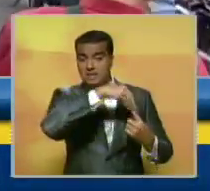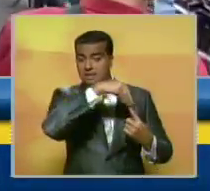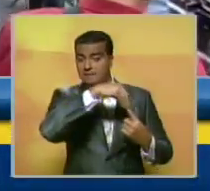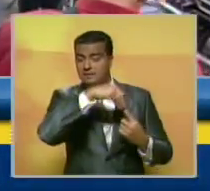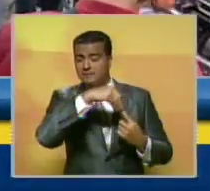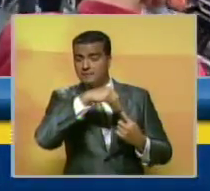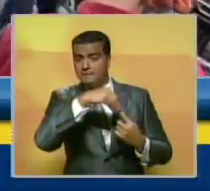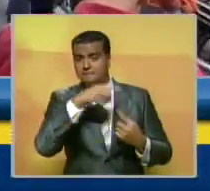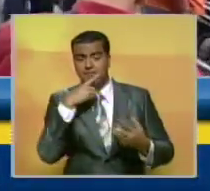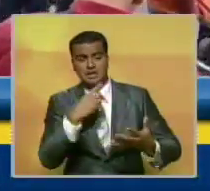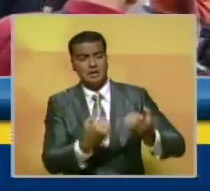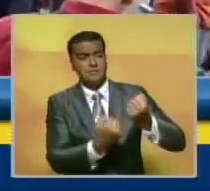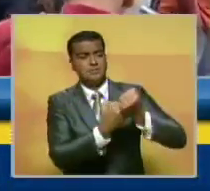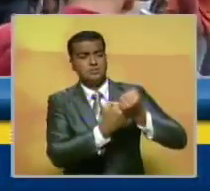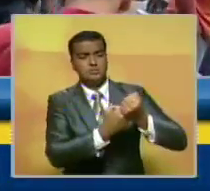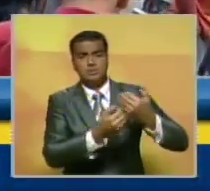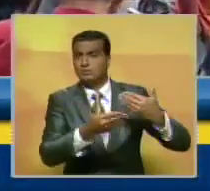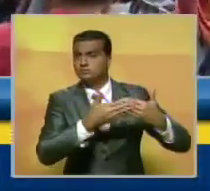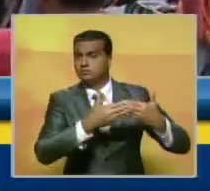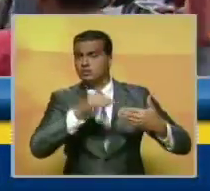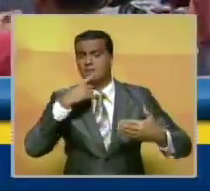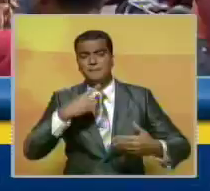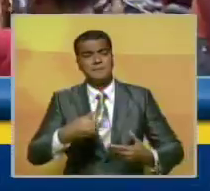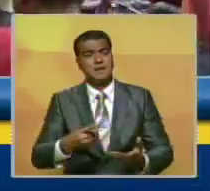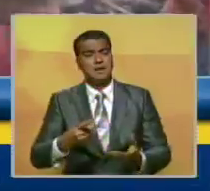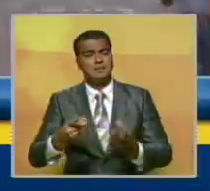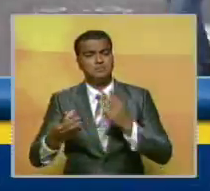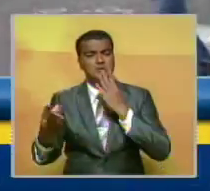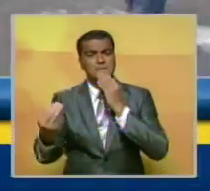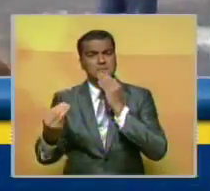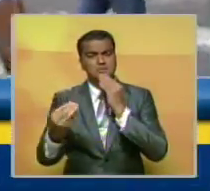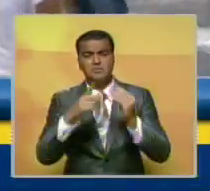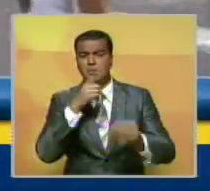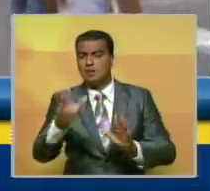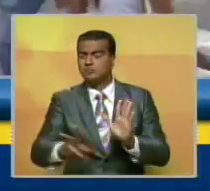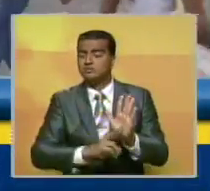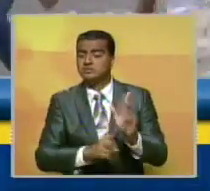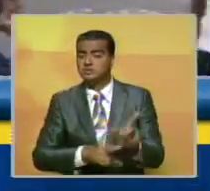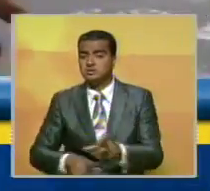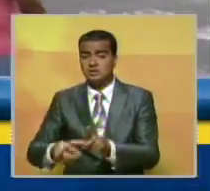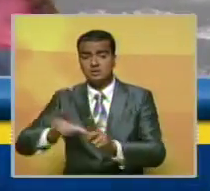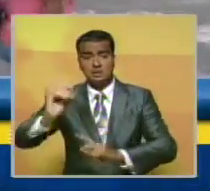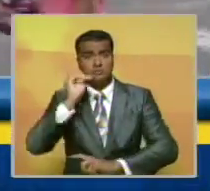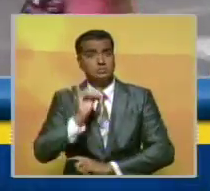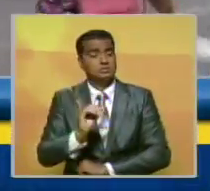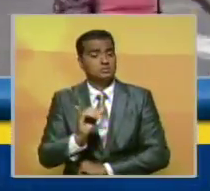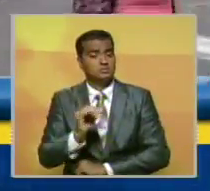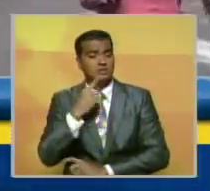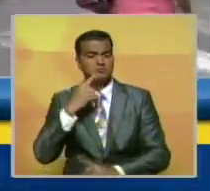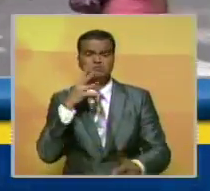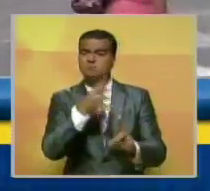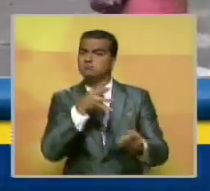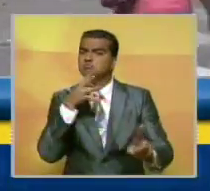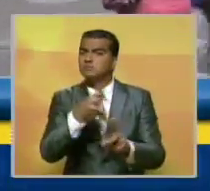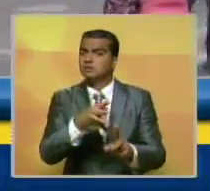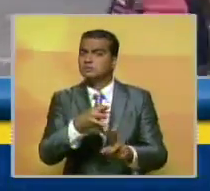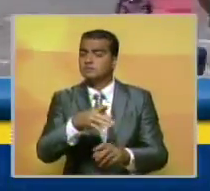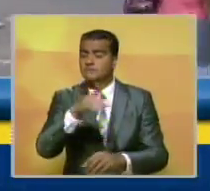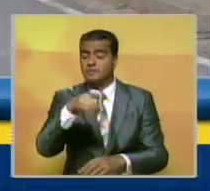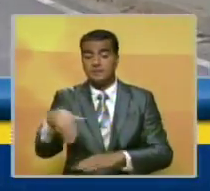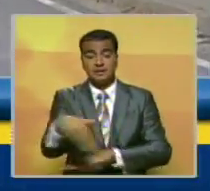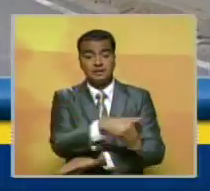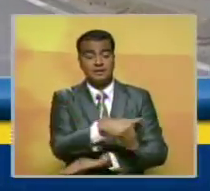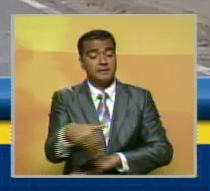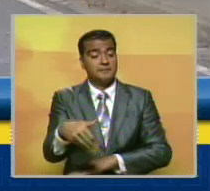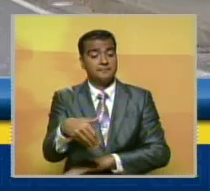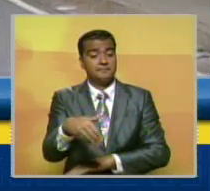favor y en contra de los cierres de las vías sostuvieron fuertes discusiones. Los vecinos de la zona denunciaron que fueron amenazados. También la calle Hélice